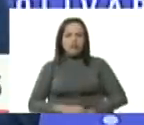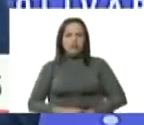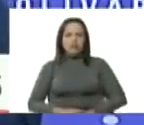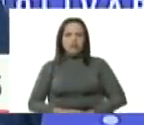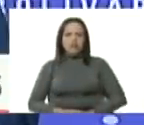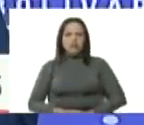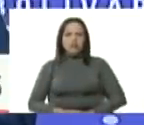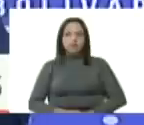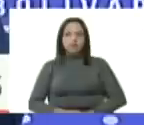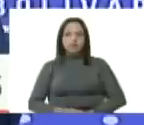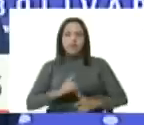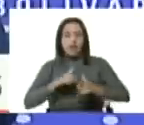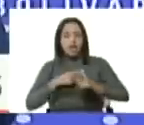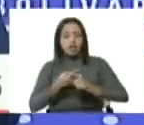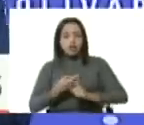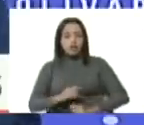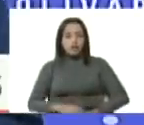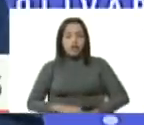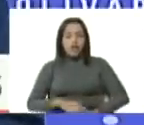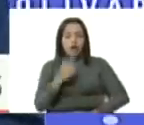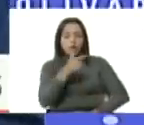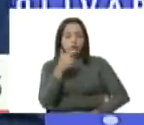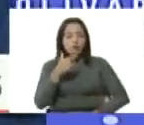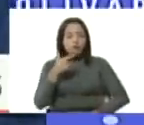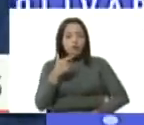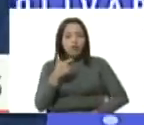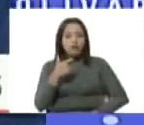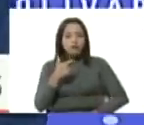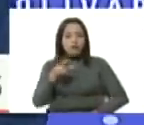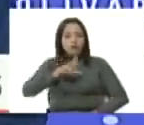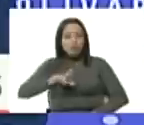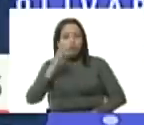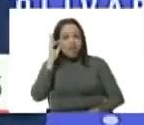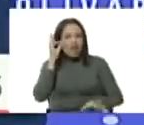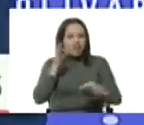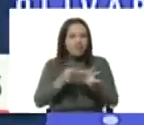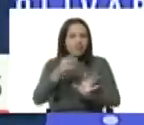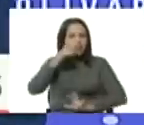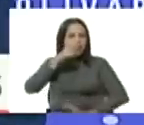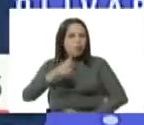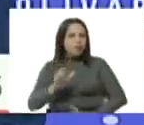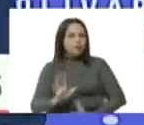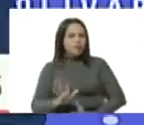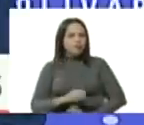Y entonces utilizan la fe del pueblo, la justa fe del pueblo,